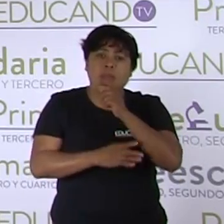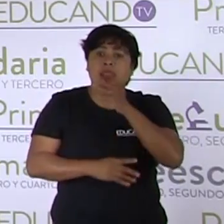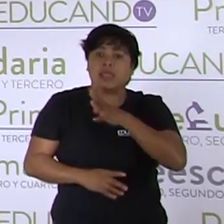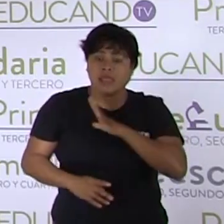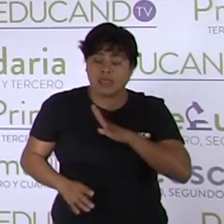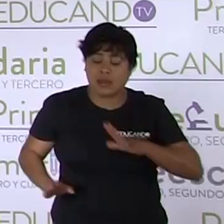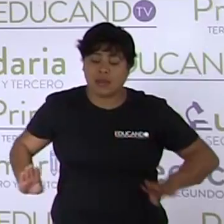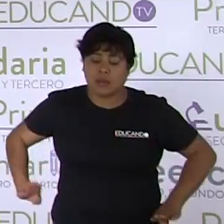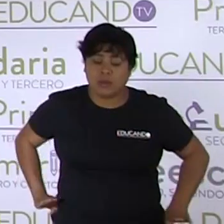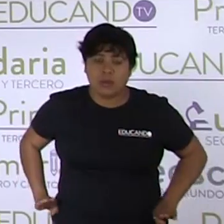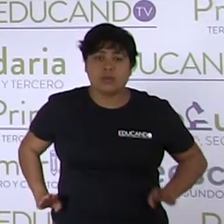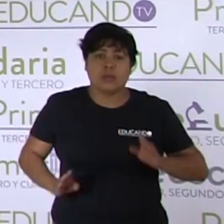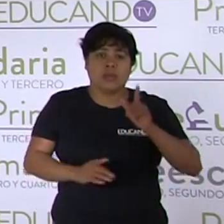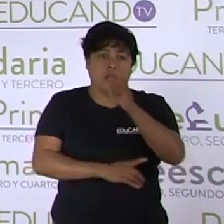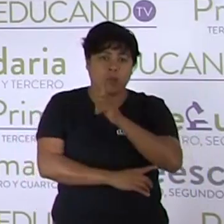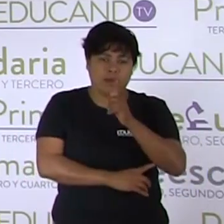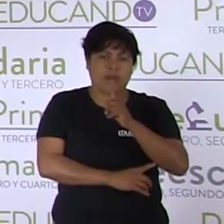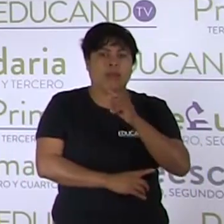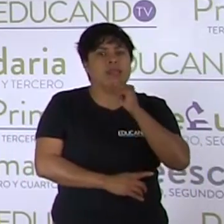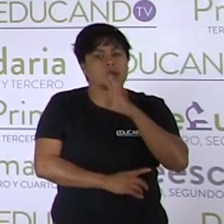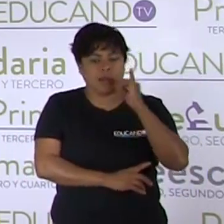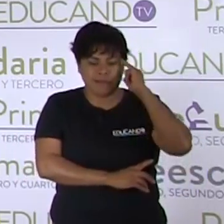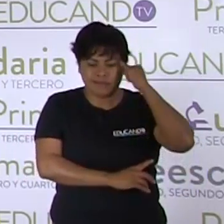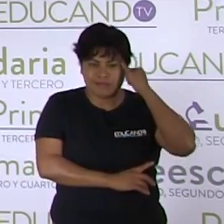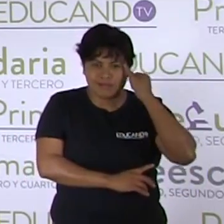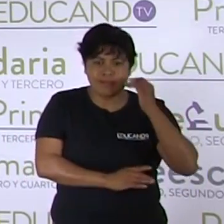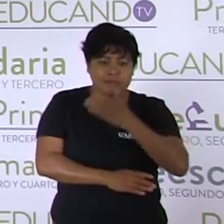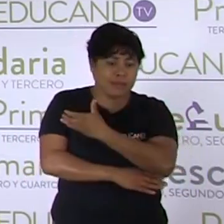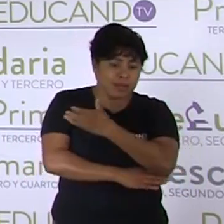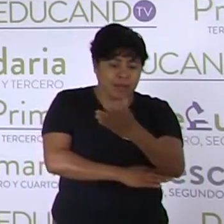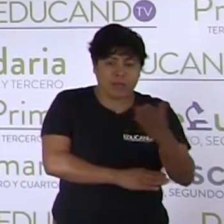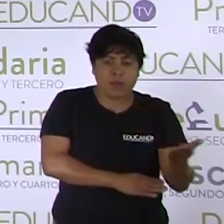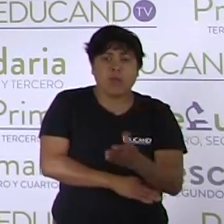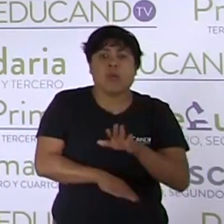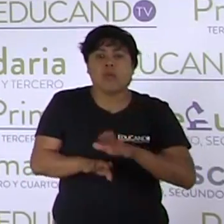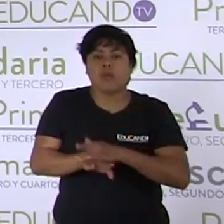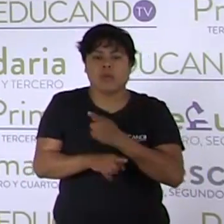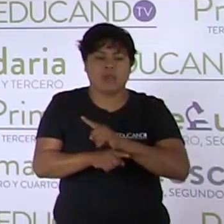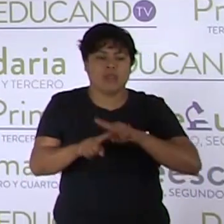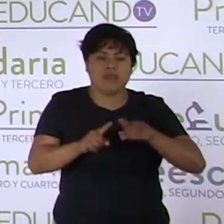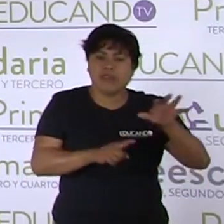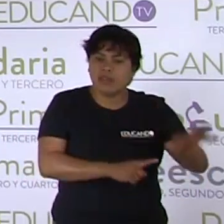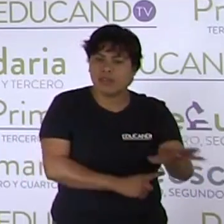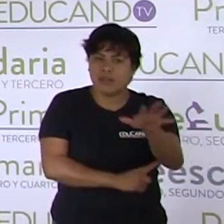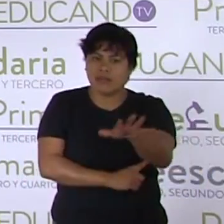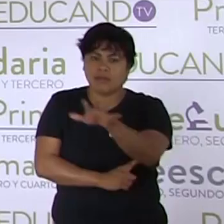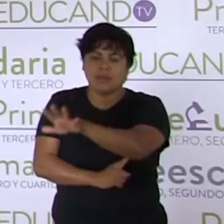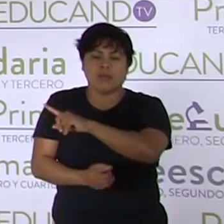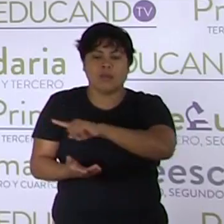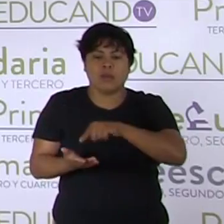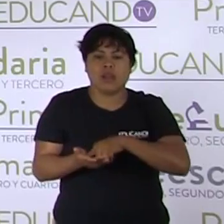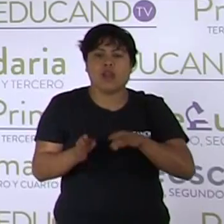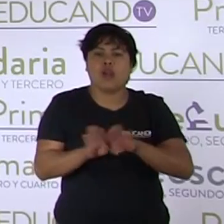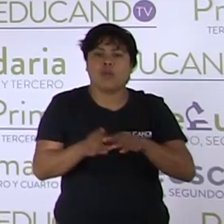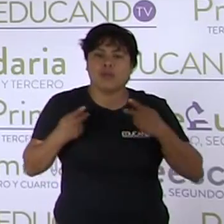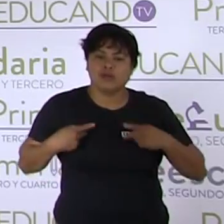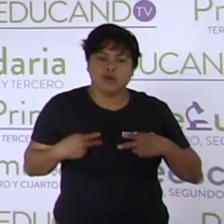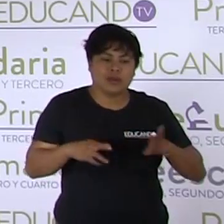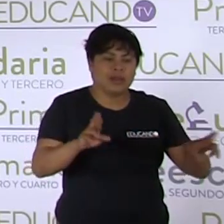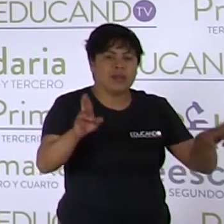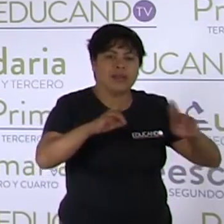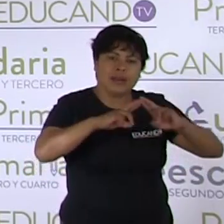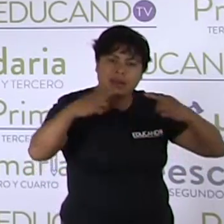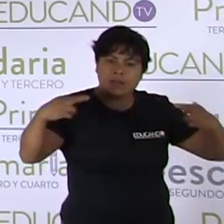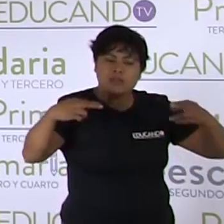lenguaje, el campesino también, porque influye el lugar, influye con quienes se relaciona, se